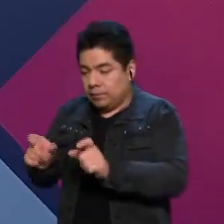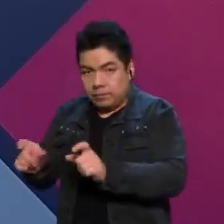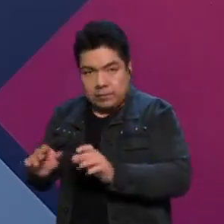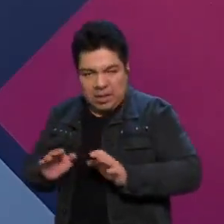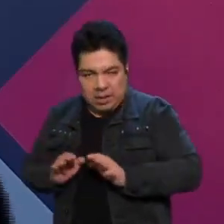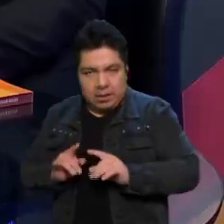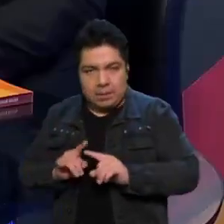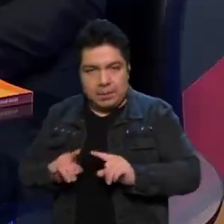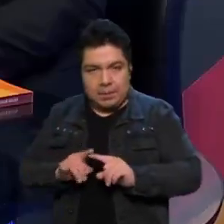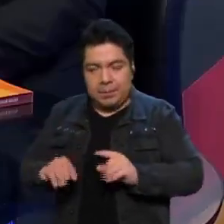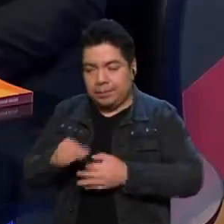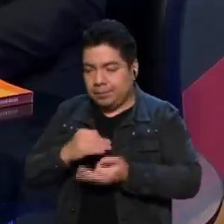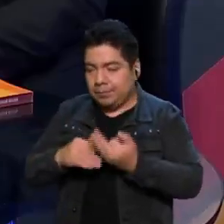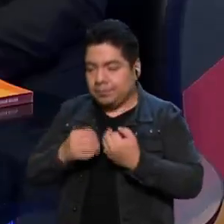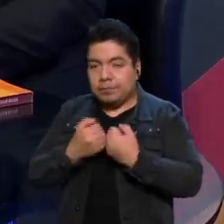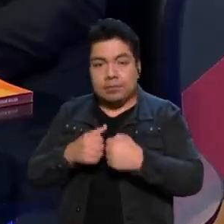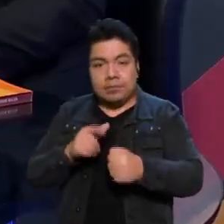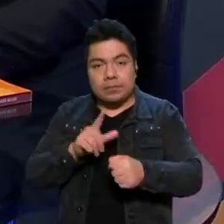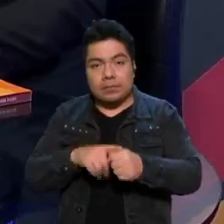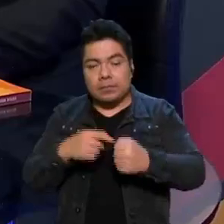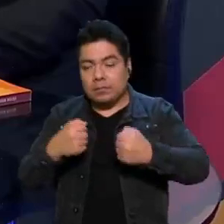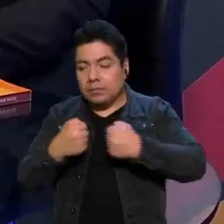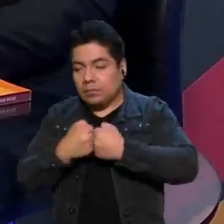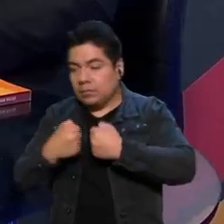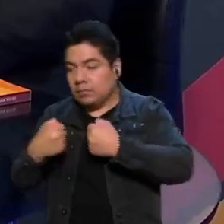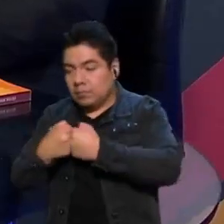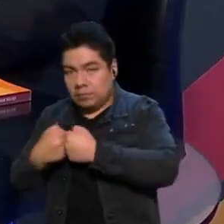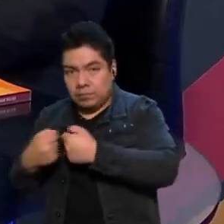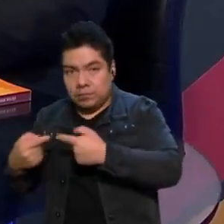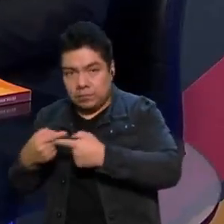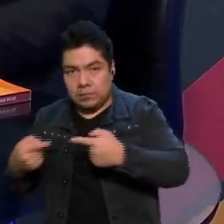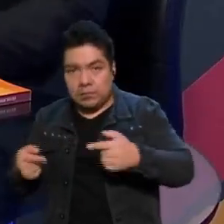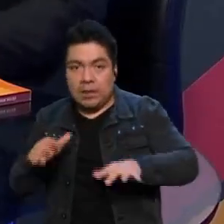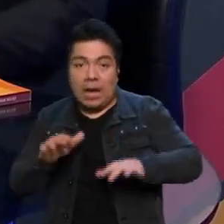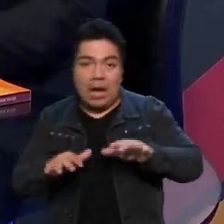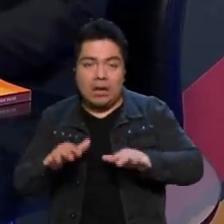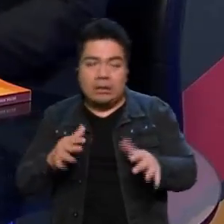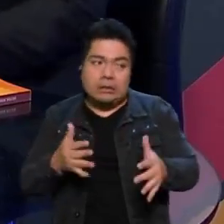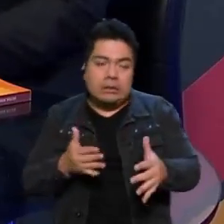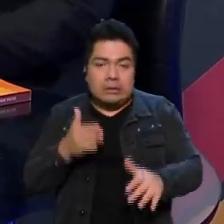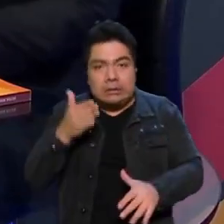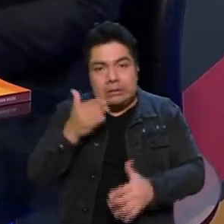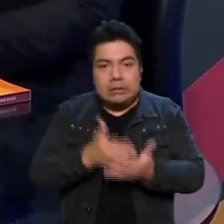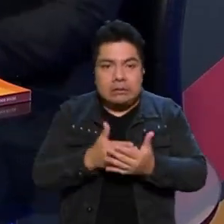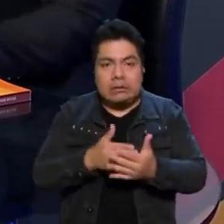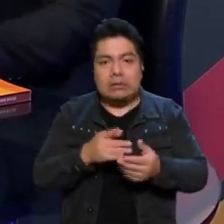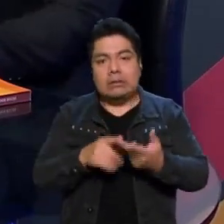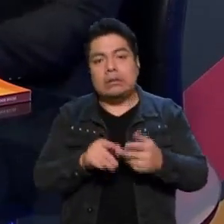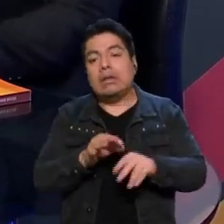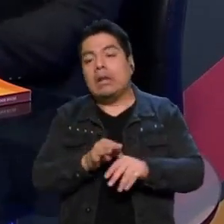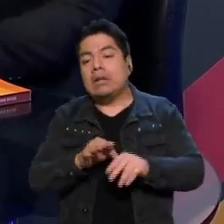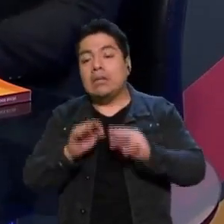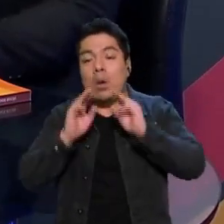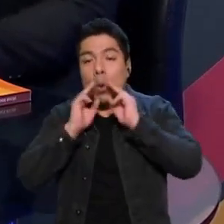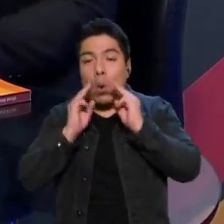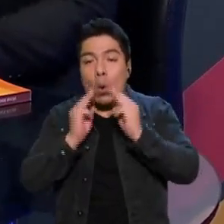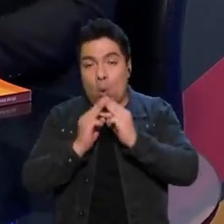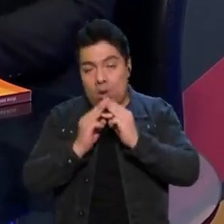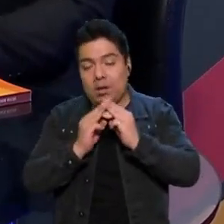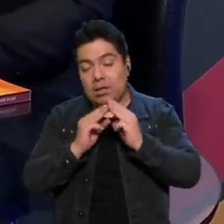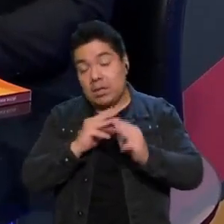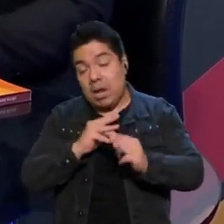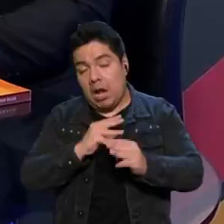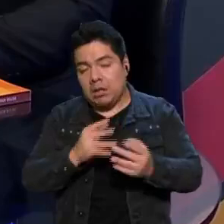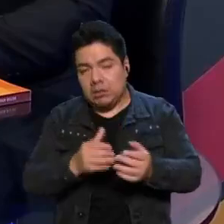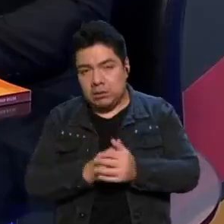la dinámica social de las fronteras, en donde priva en muchas ocasiones la realidad del crimen organizado, ¿no?